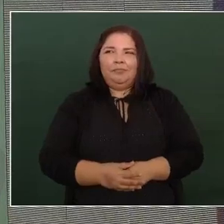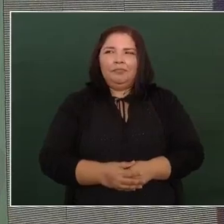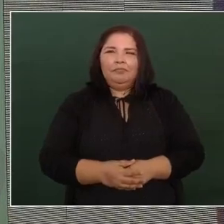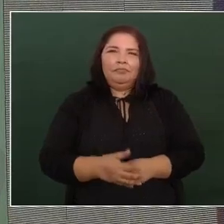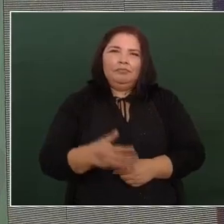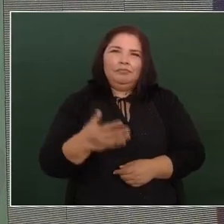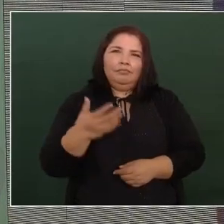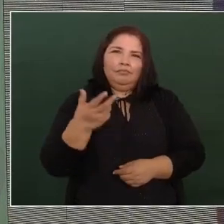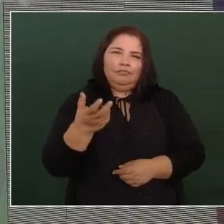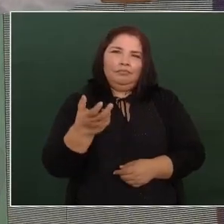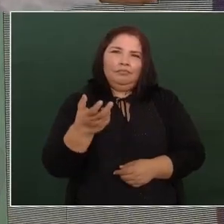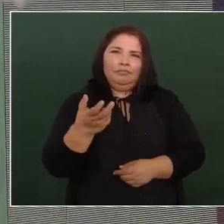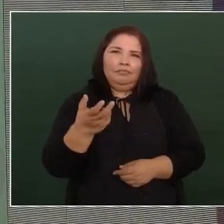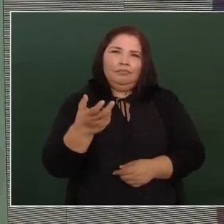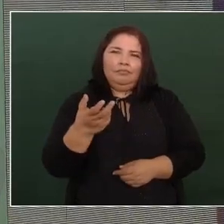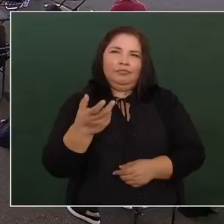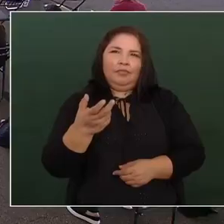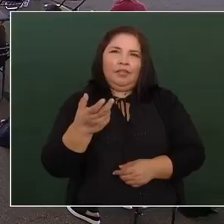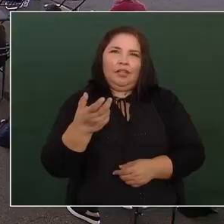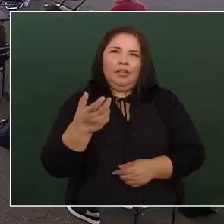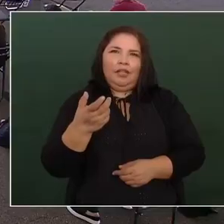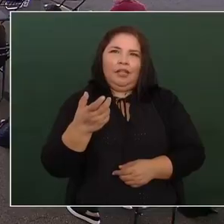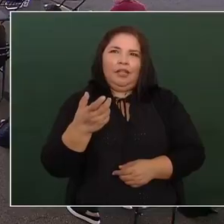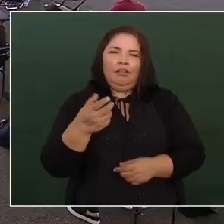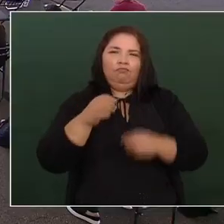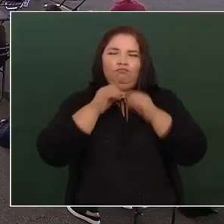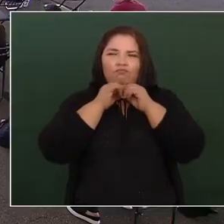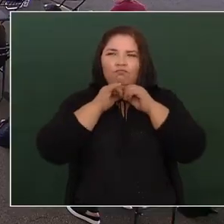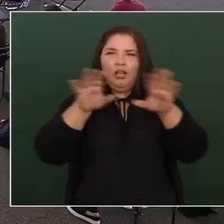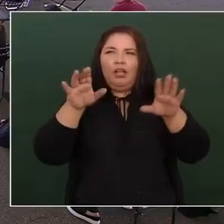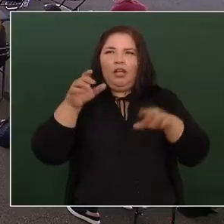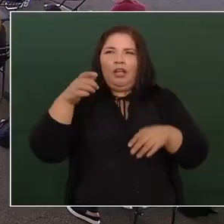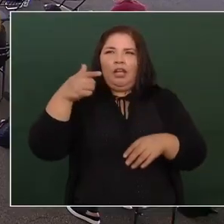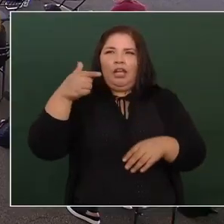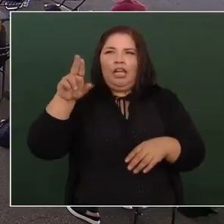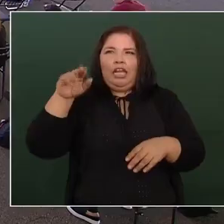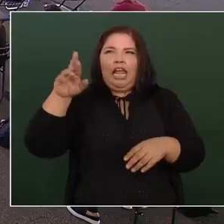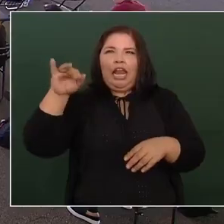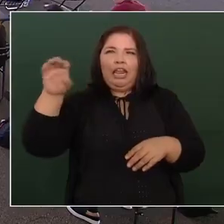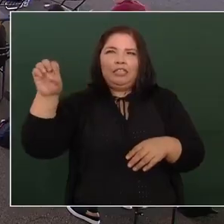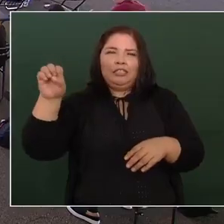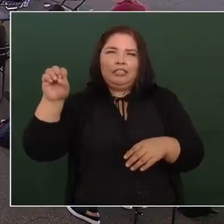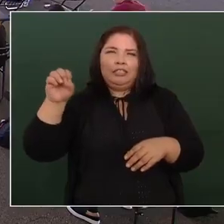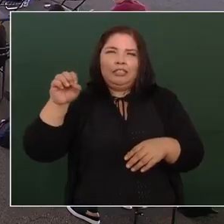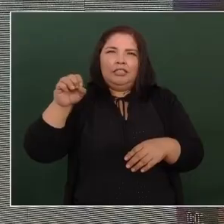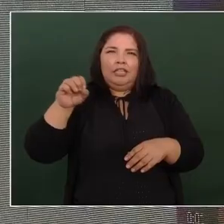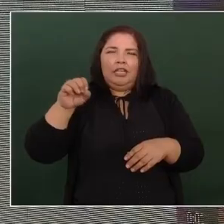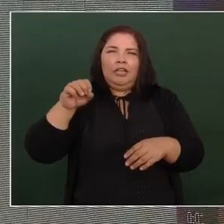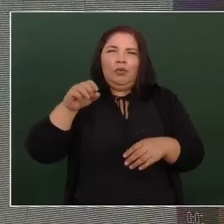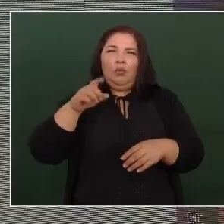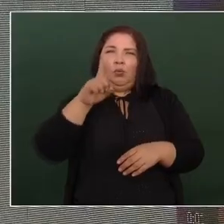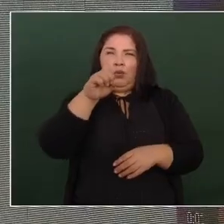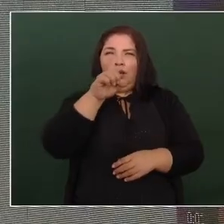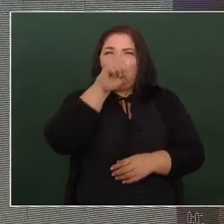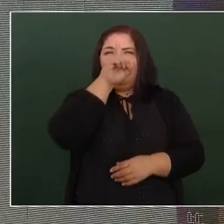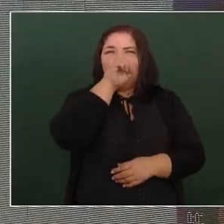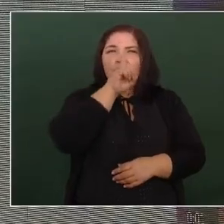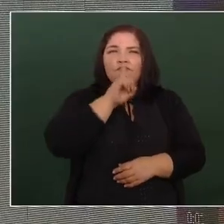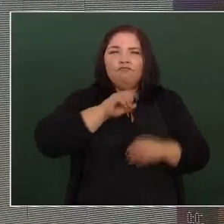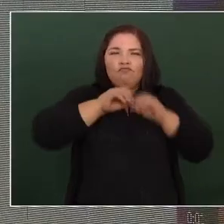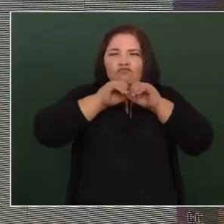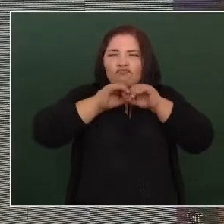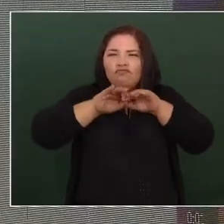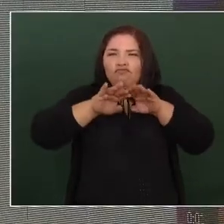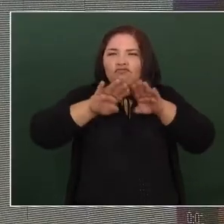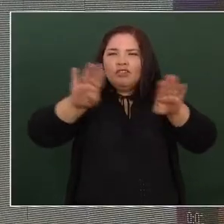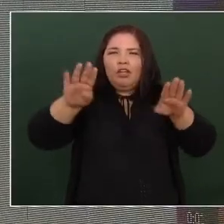Y Goebbels, el propagandista de Hitler, decía: una mentira que se repite